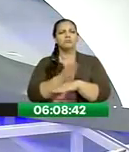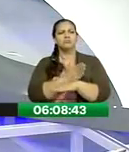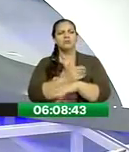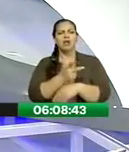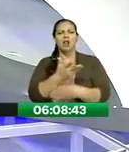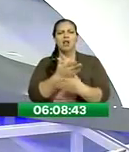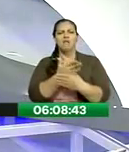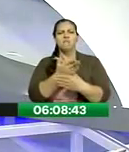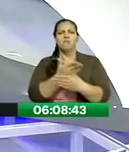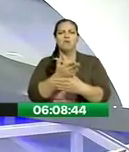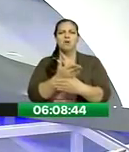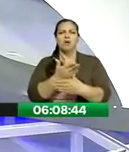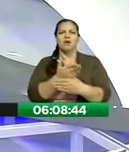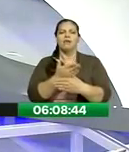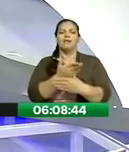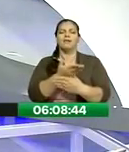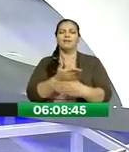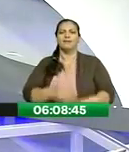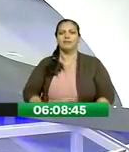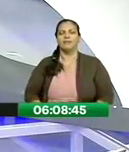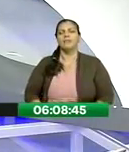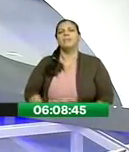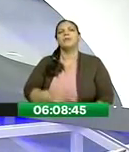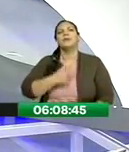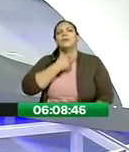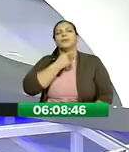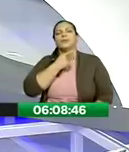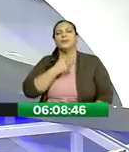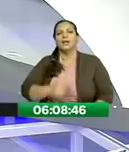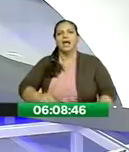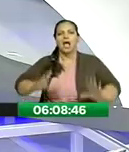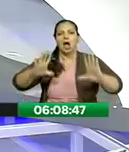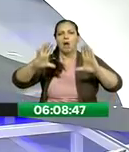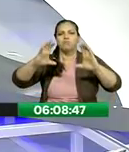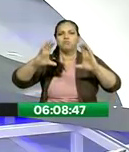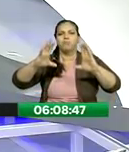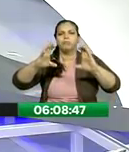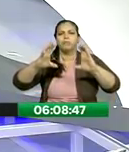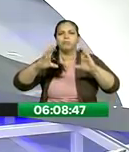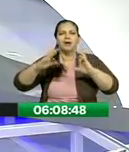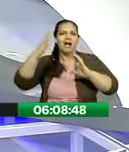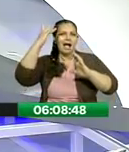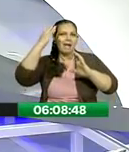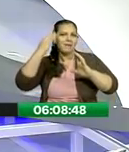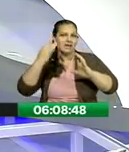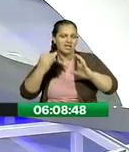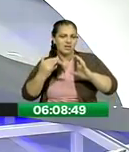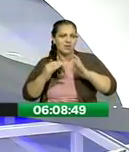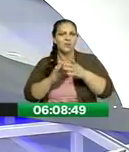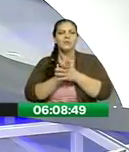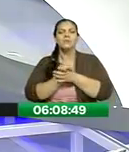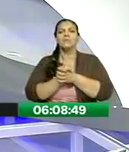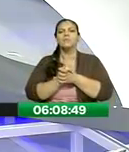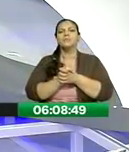Me gusta mucho ese. Vos esponja. Sí. No lo veo tan bonito, por igual, por respeto. También